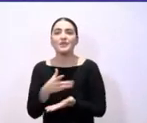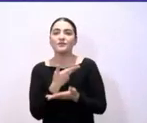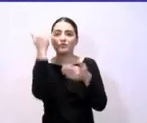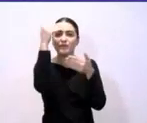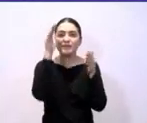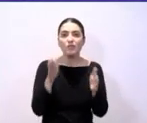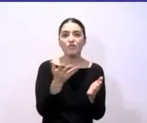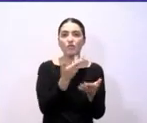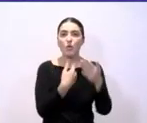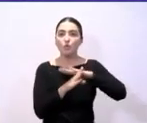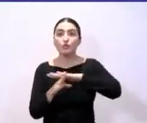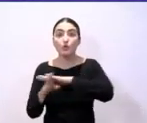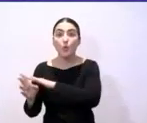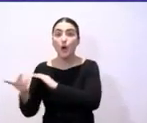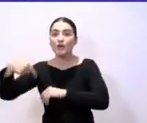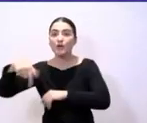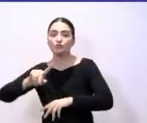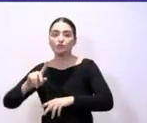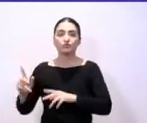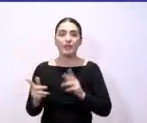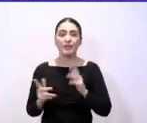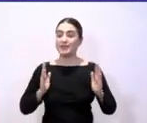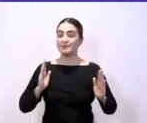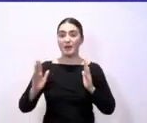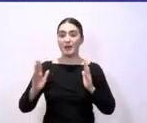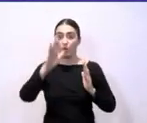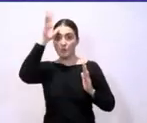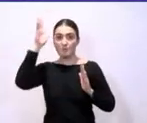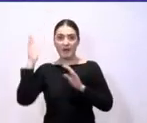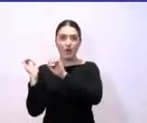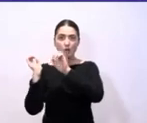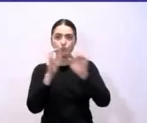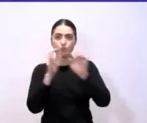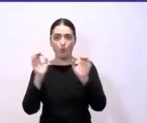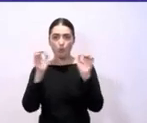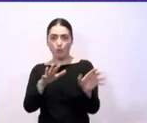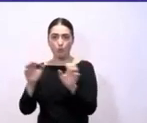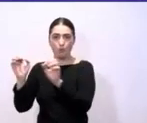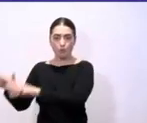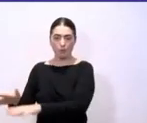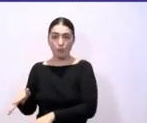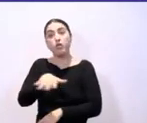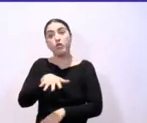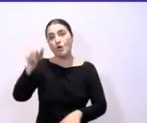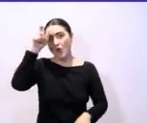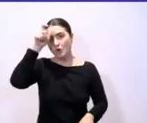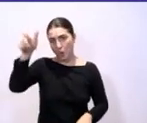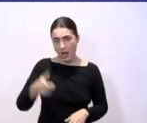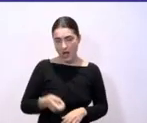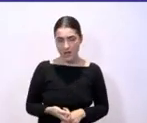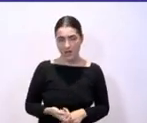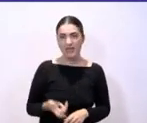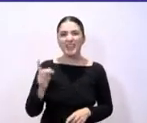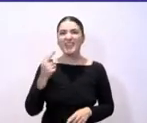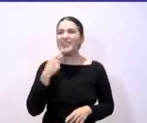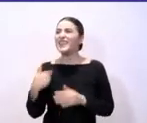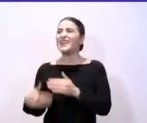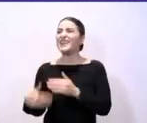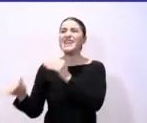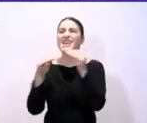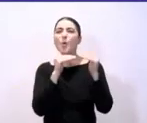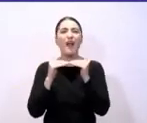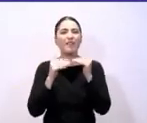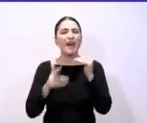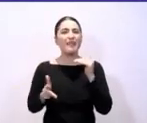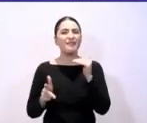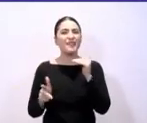han ustedes abandonado durante todo el periodo estival en muchos de nuestro entorno rural. Hablan ustedes de igualdad de derechos